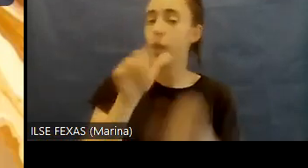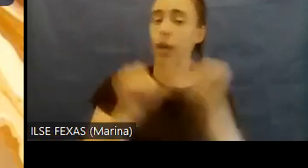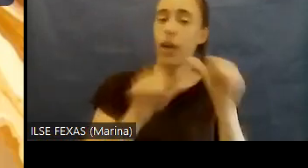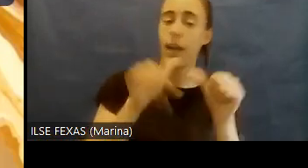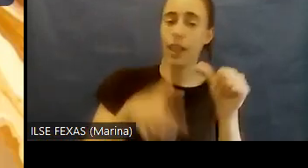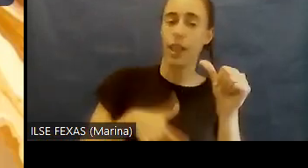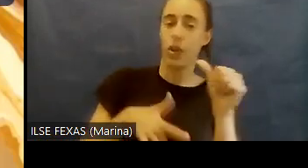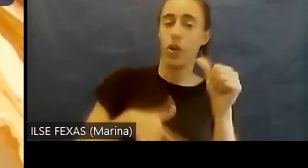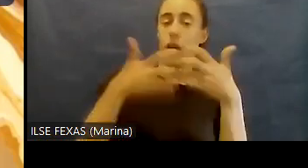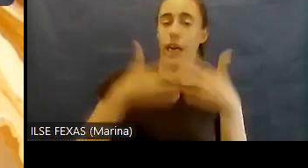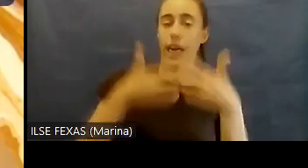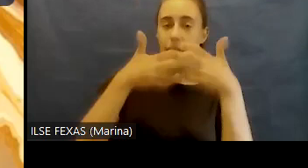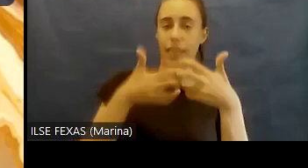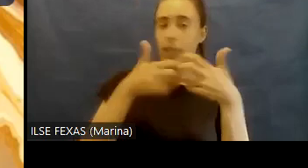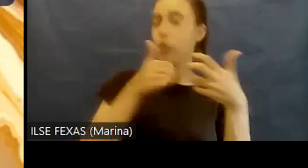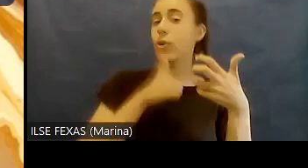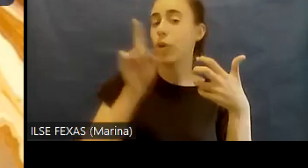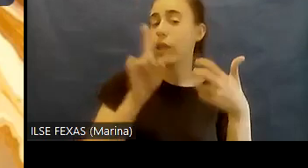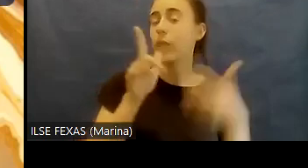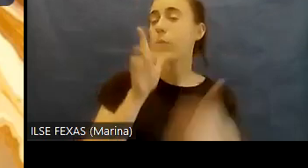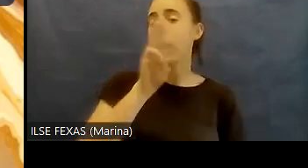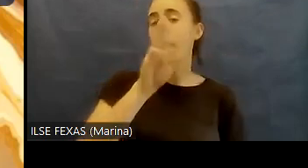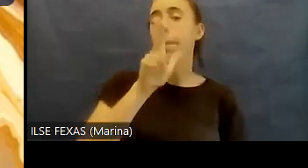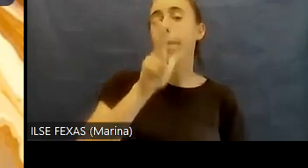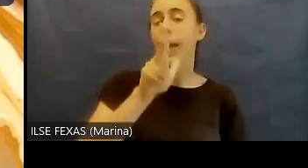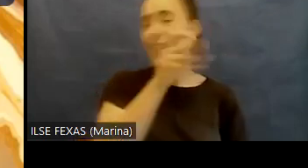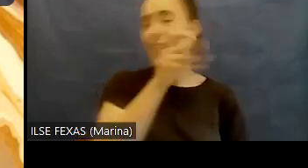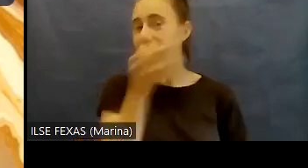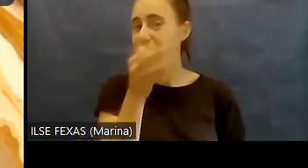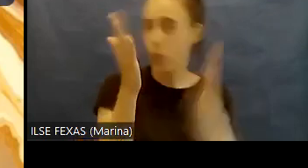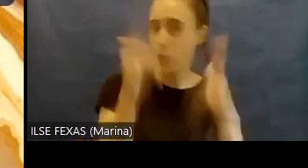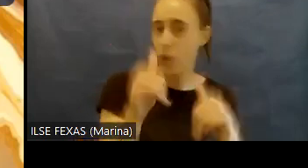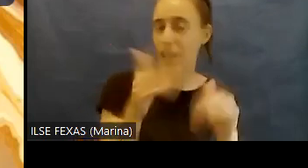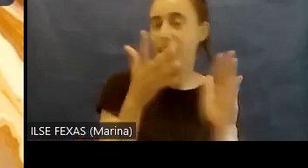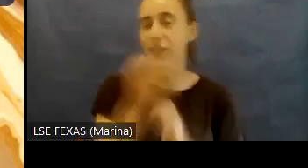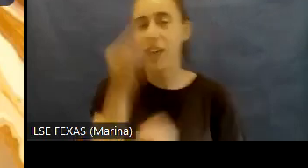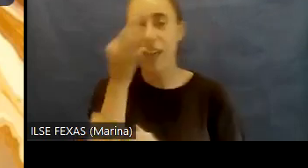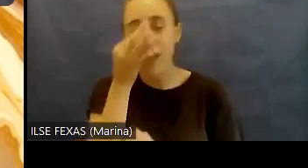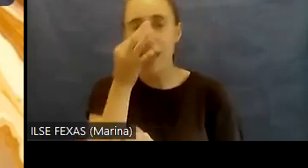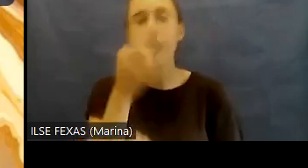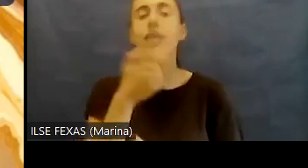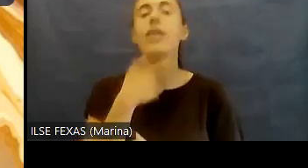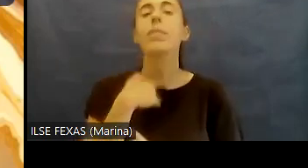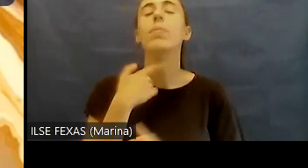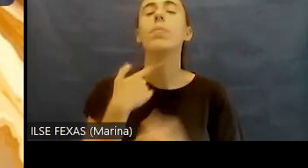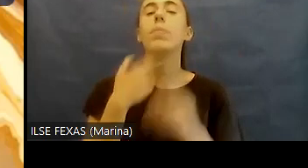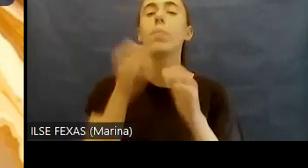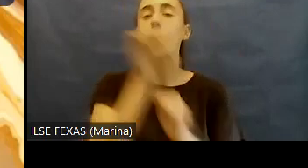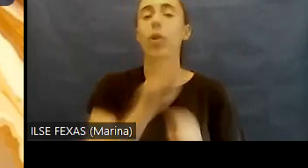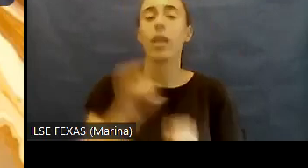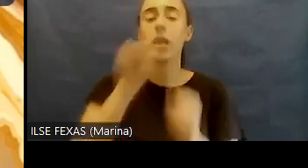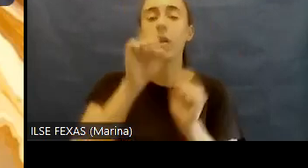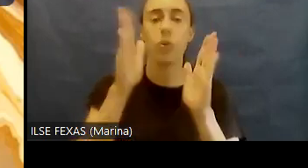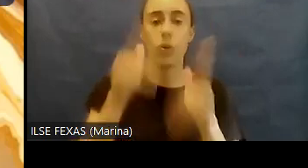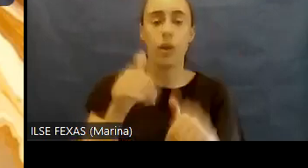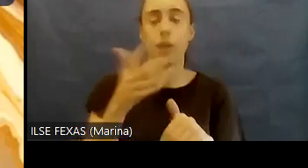no tiene el pH adecuado, de manera que el ácido en realidad o sea, no se ha protegido como está no